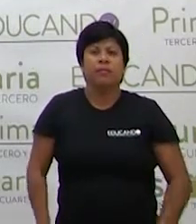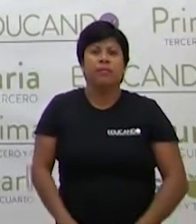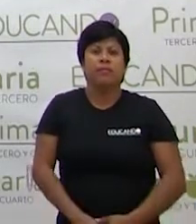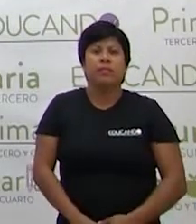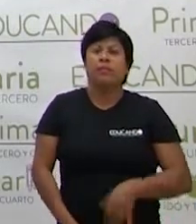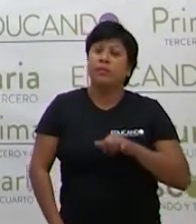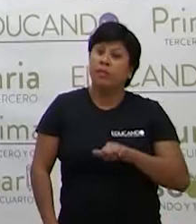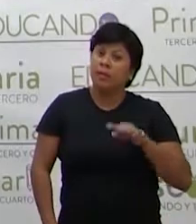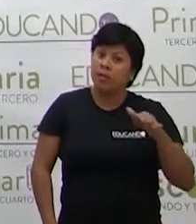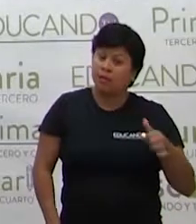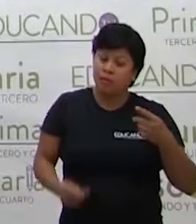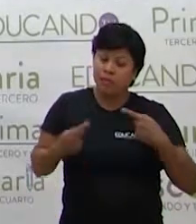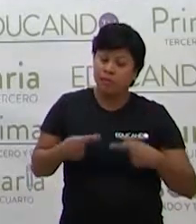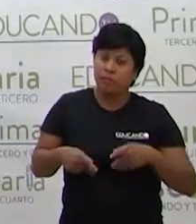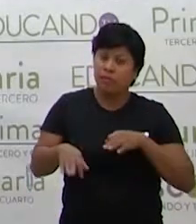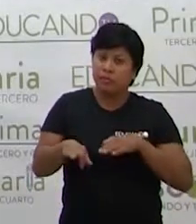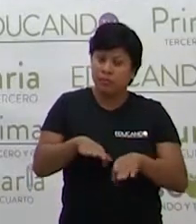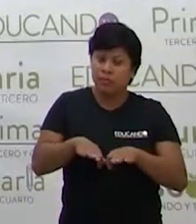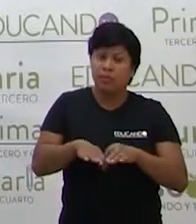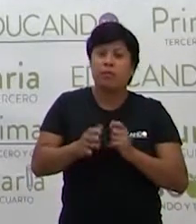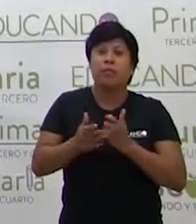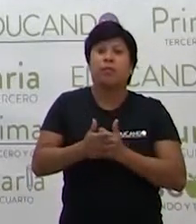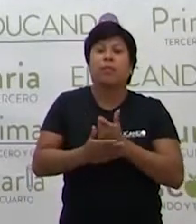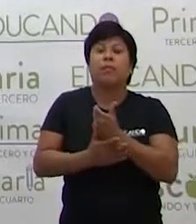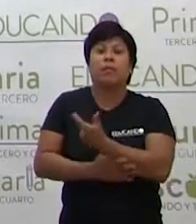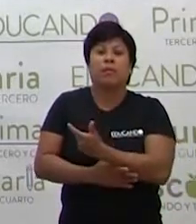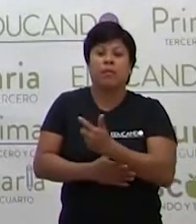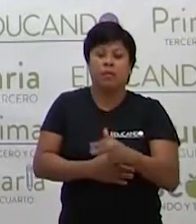13,811. Y a otro empleado le pagó